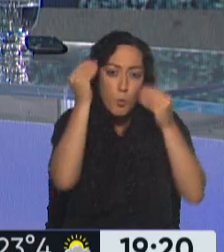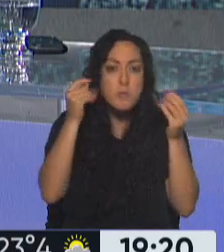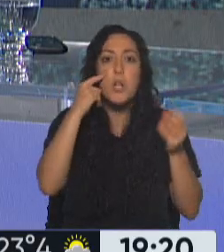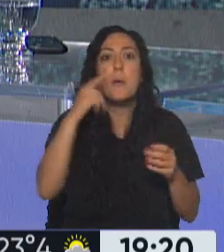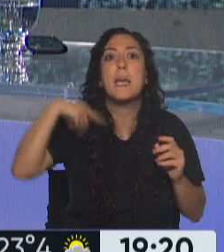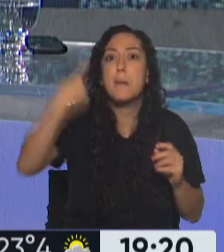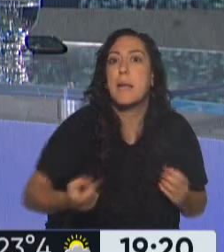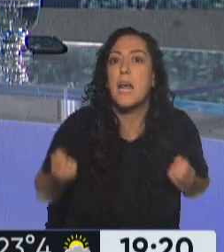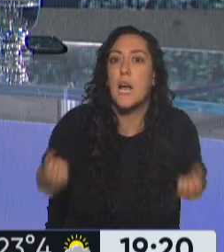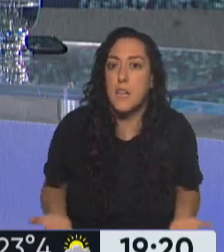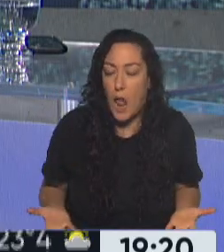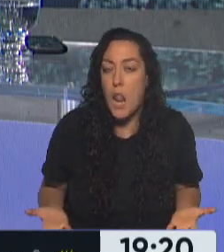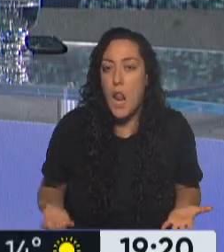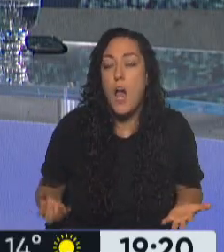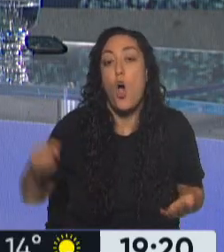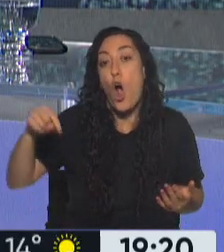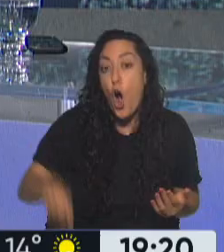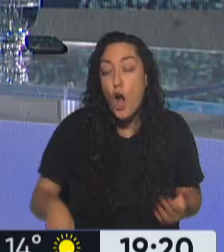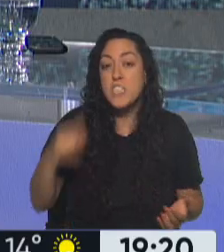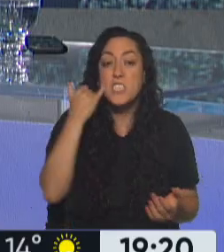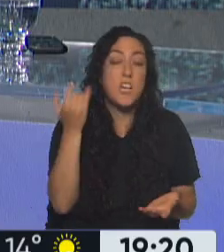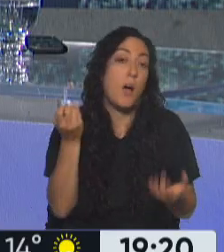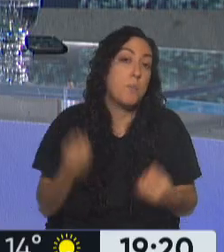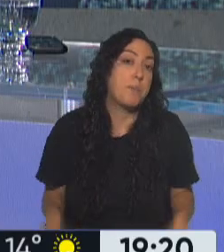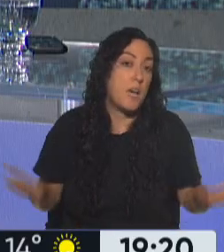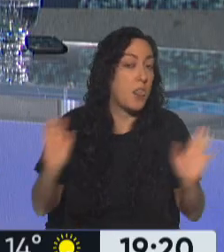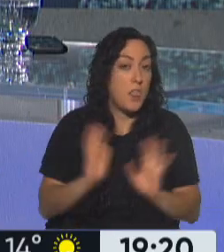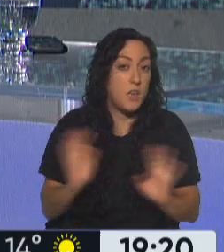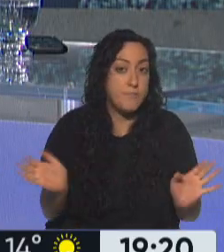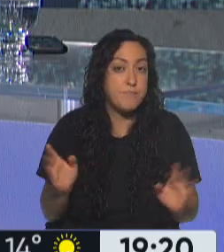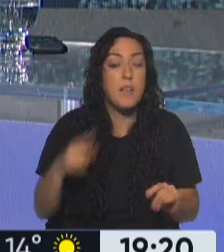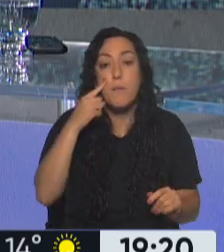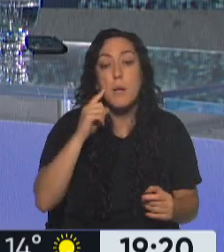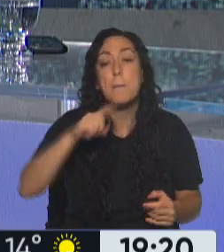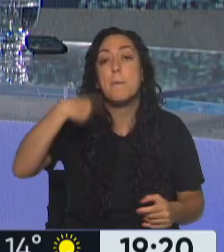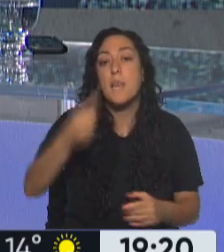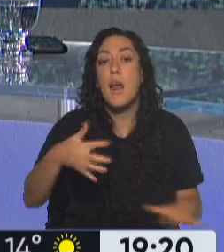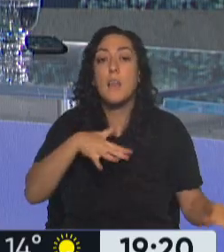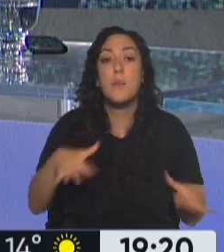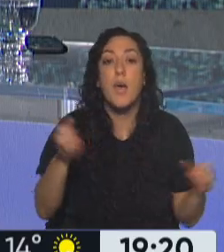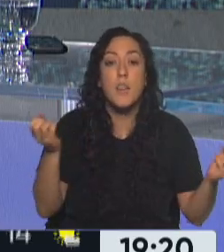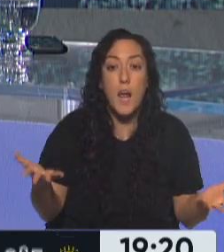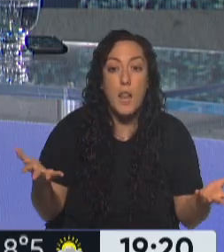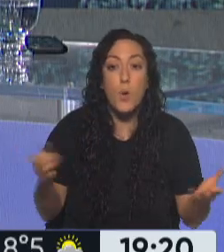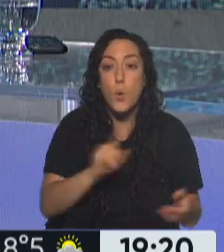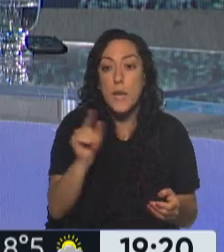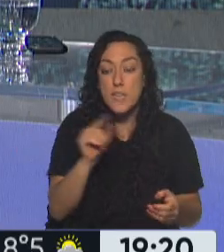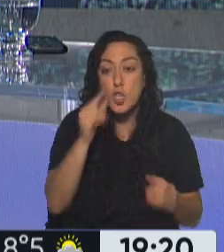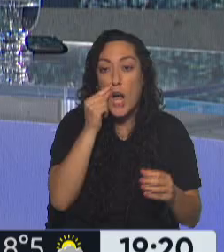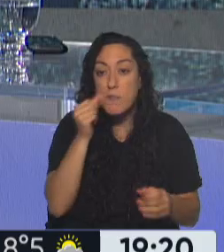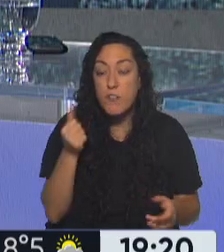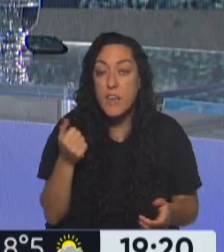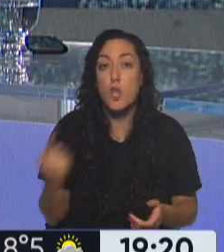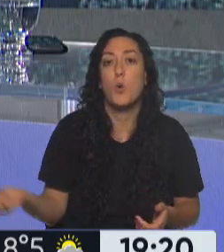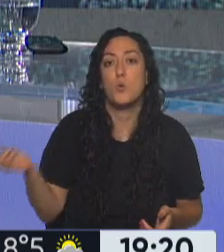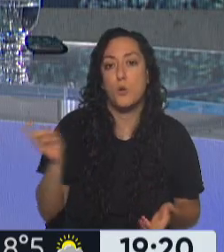iniciar el día de mañana, ¿no? claro, Porque el día de por hoy supuesto. ya está perdido, pero hay que ver cómo se reanudan las actividades mañana. Bueno, en minutos volvemos con Alfredo Simón. A